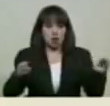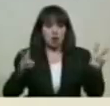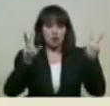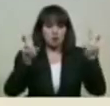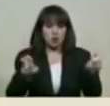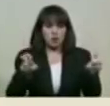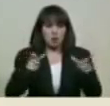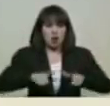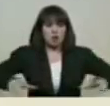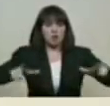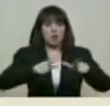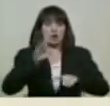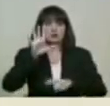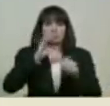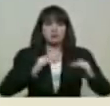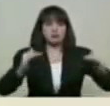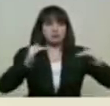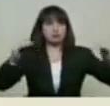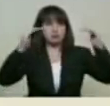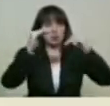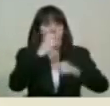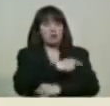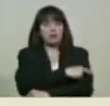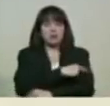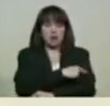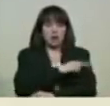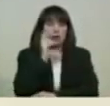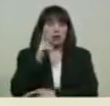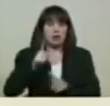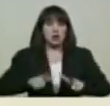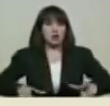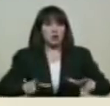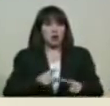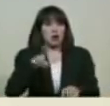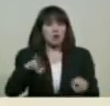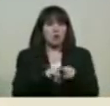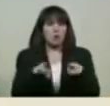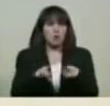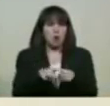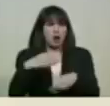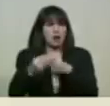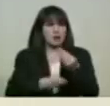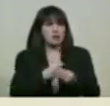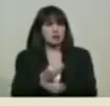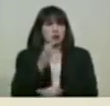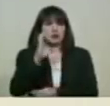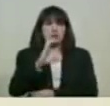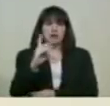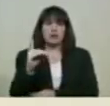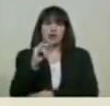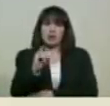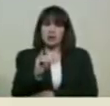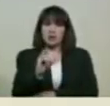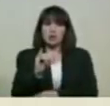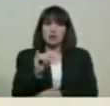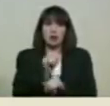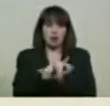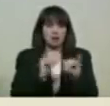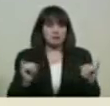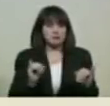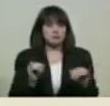5 del hospital de la ciudad, e igualmente hizo un pase para un CDI acá en la ciudad capital,